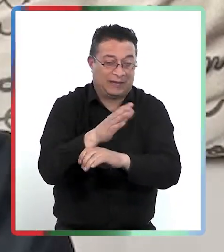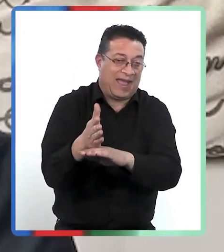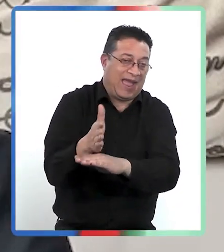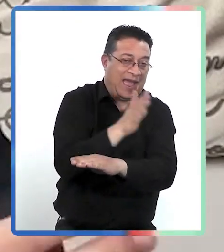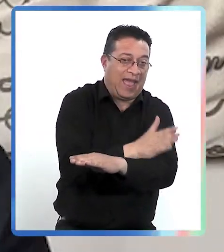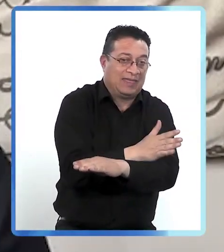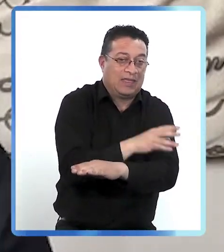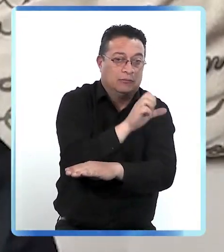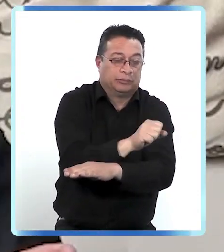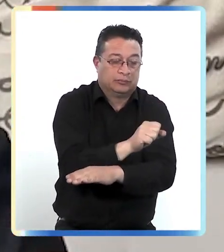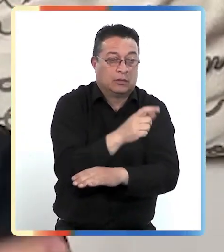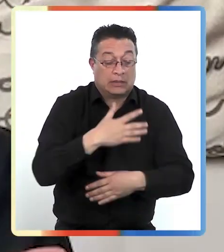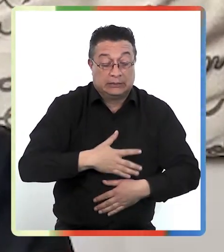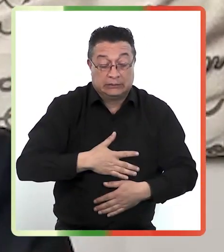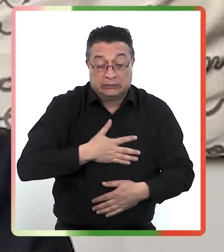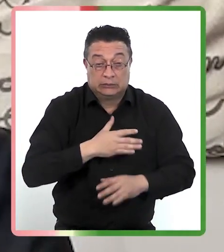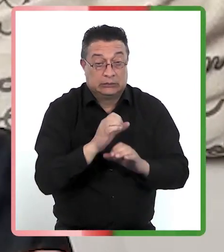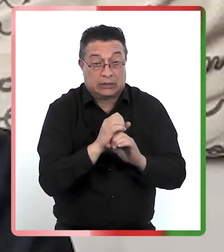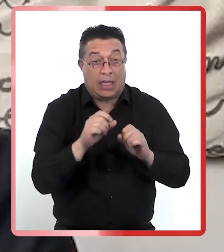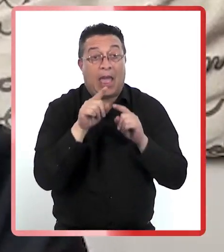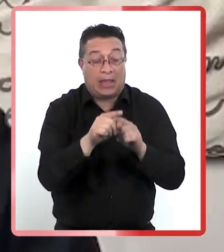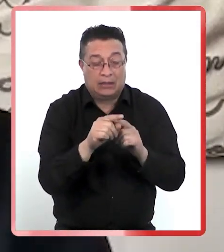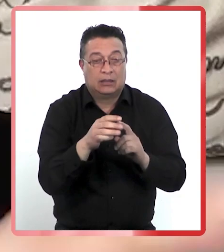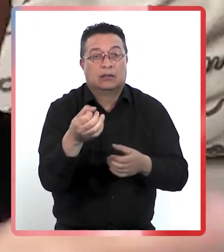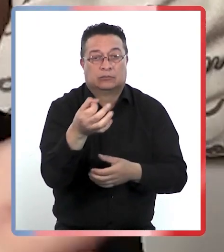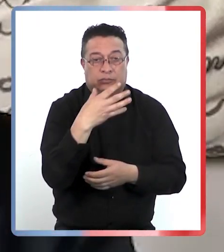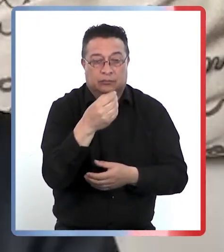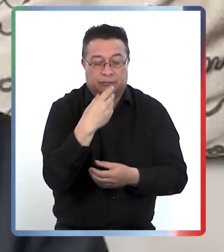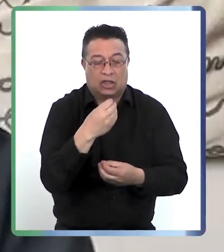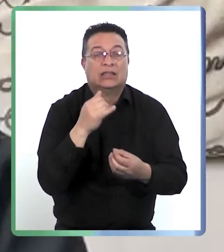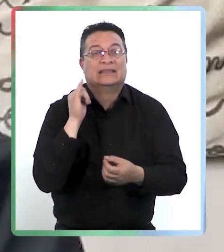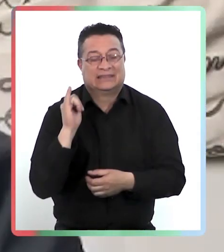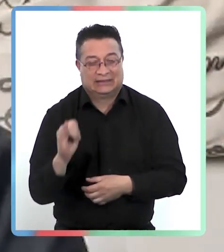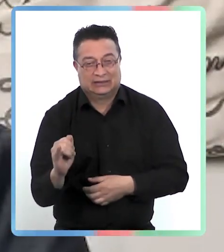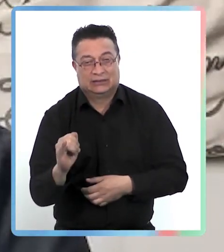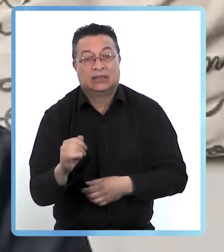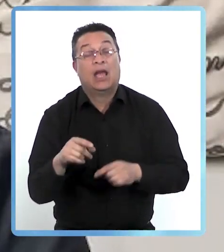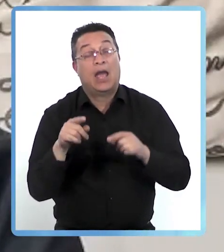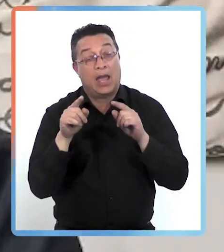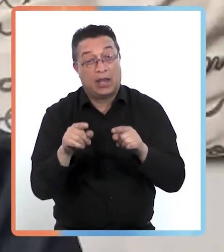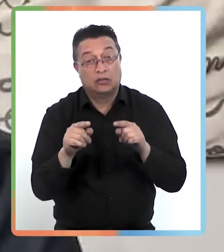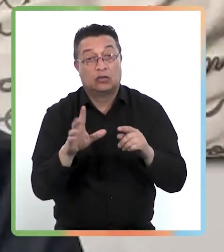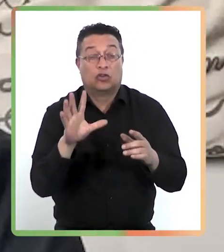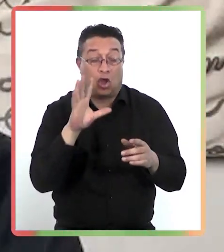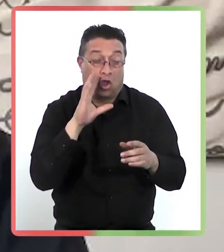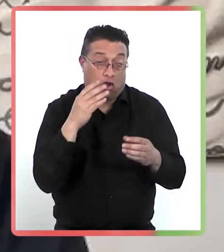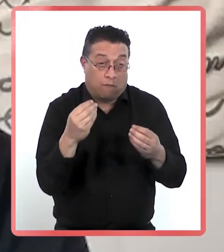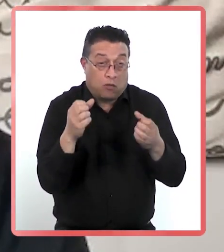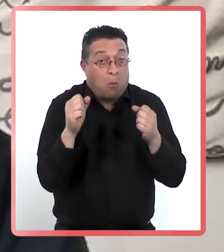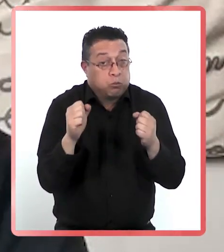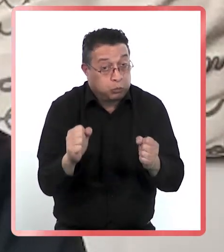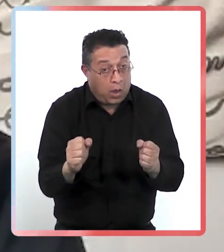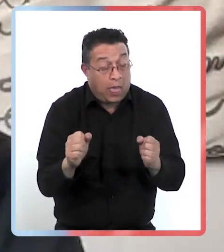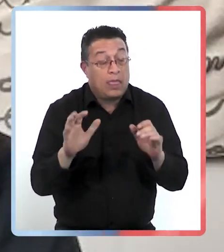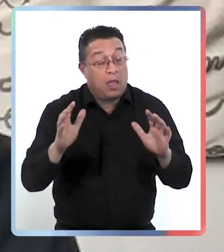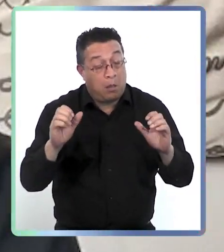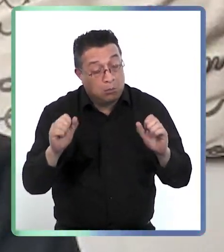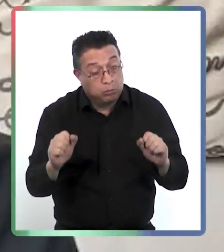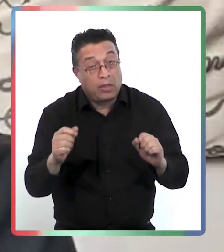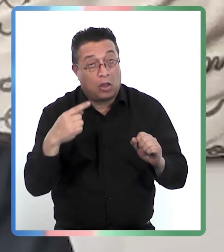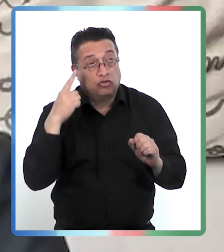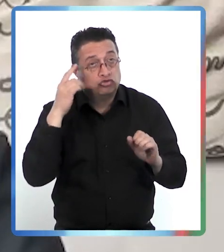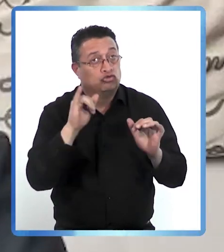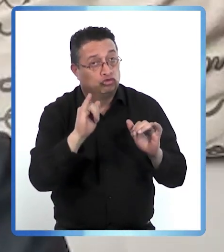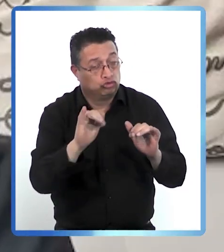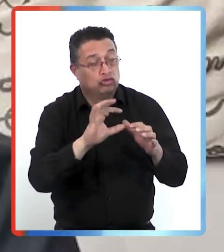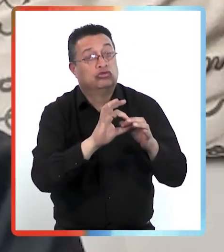pescar a la gente antes, cuando esté asintomática, y ahí darle estos suplementos. Y eso, si bien tiene cierta lógica en términos de cómo uno